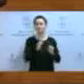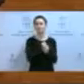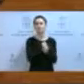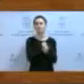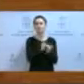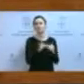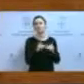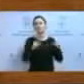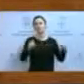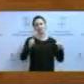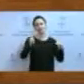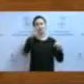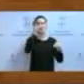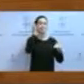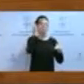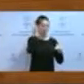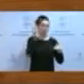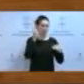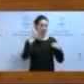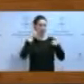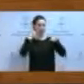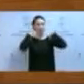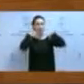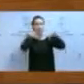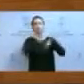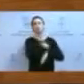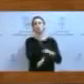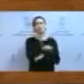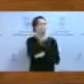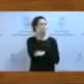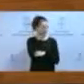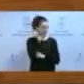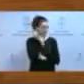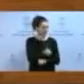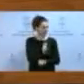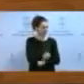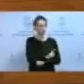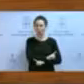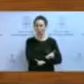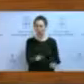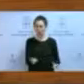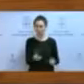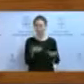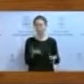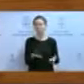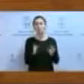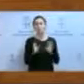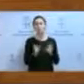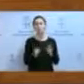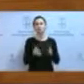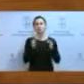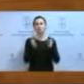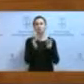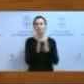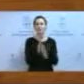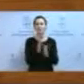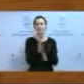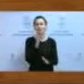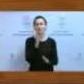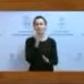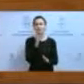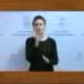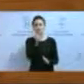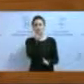cargar exclusivamente en las mujeres el cuidado de los dependientes, aunque queden a veces avances y todavía se puede hacer mucho